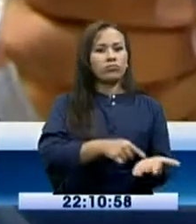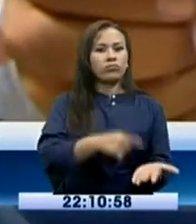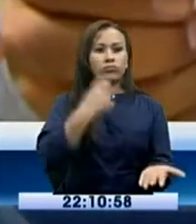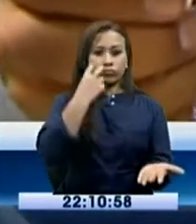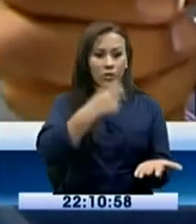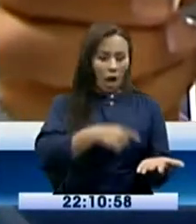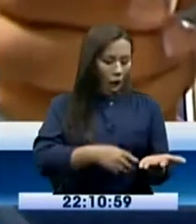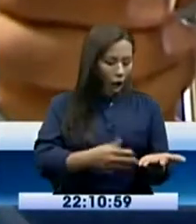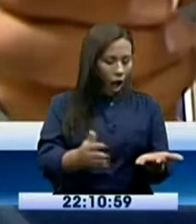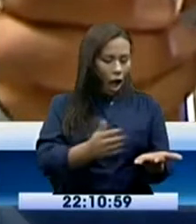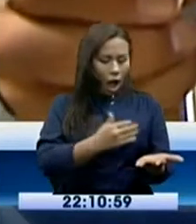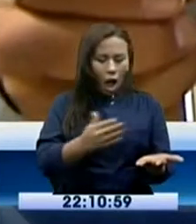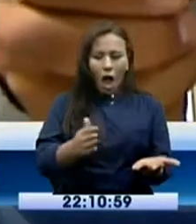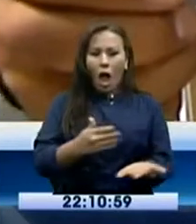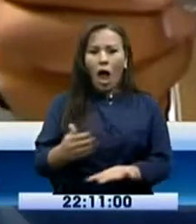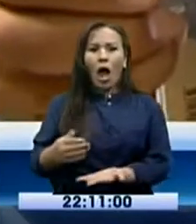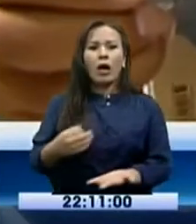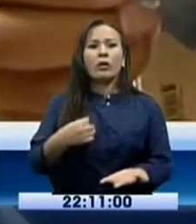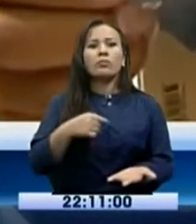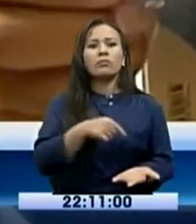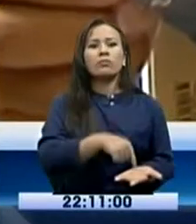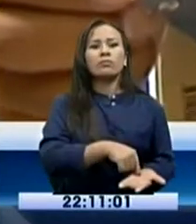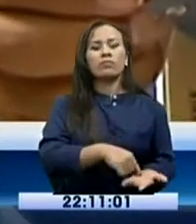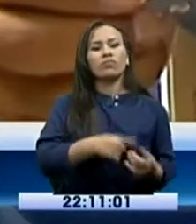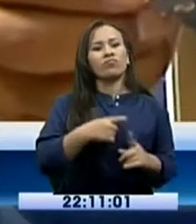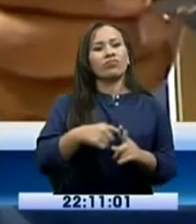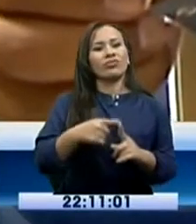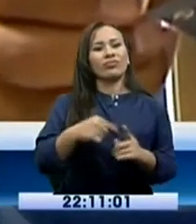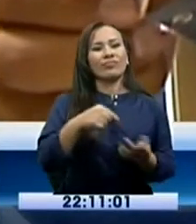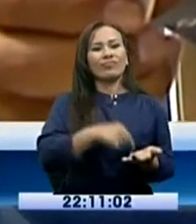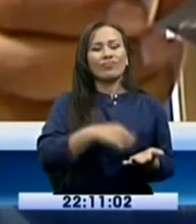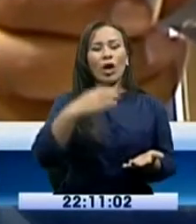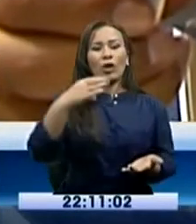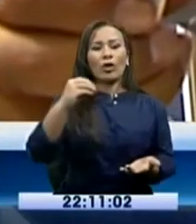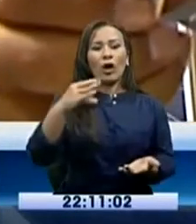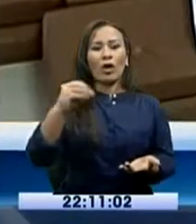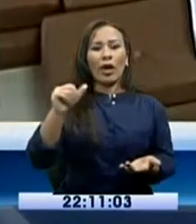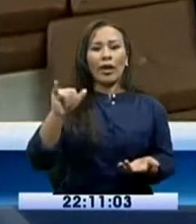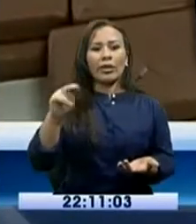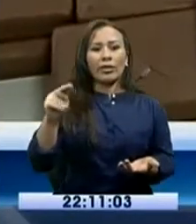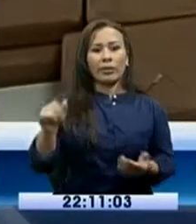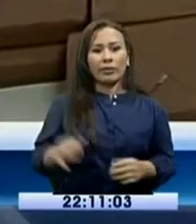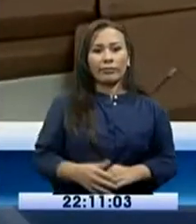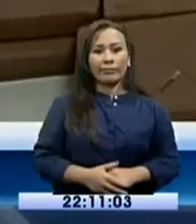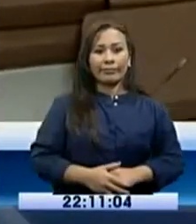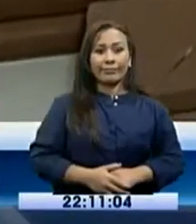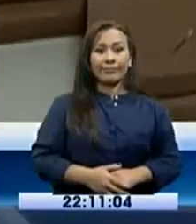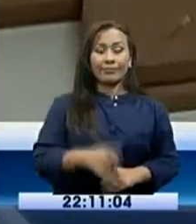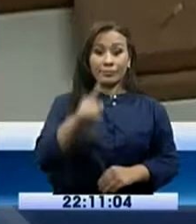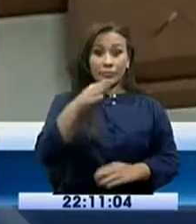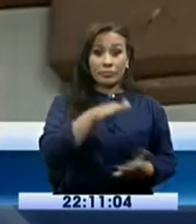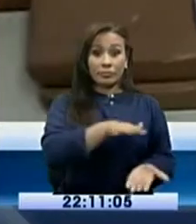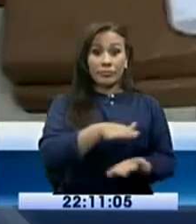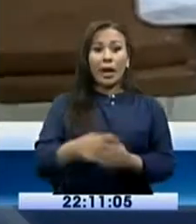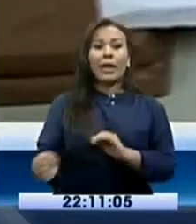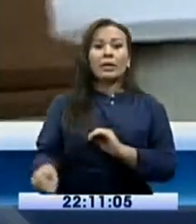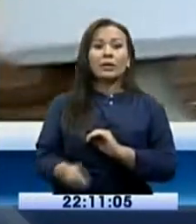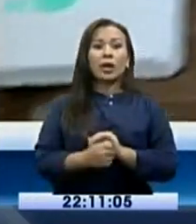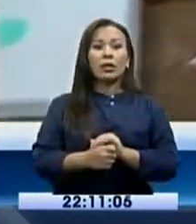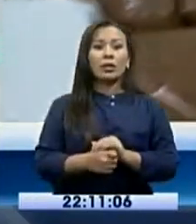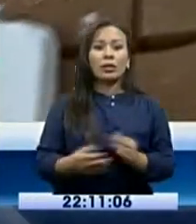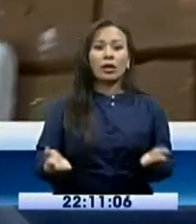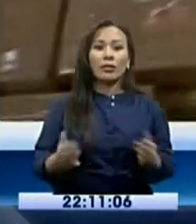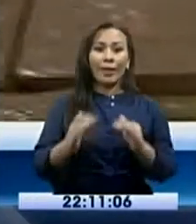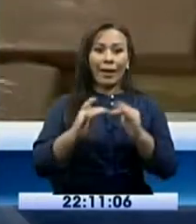de haberse realizado la prueba preliminar de campo, dio positivo para clorhidrato de cocaína. Los paquetes estaban escondidos bajo